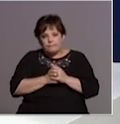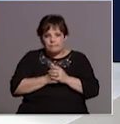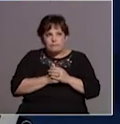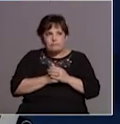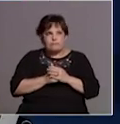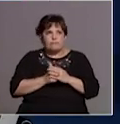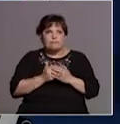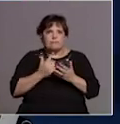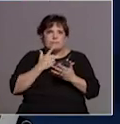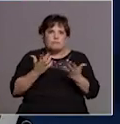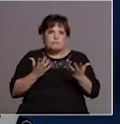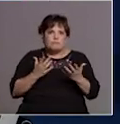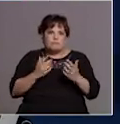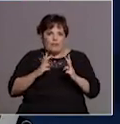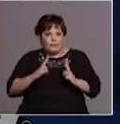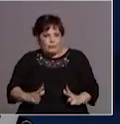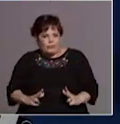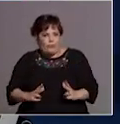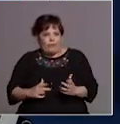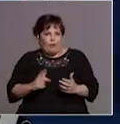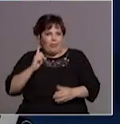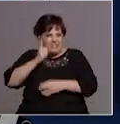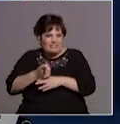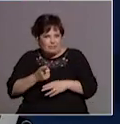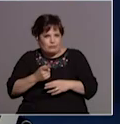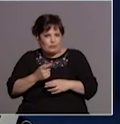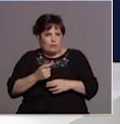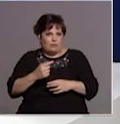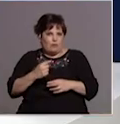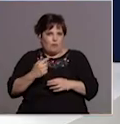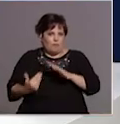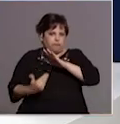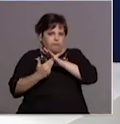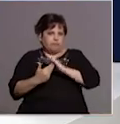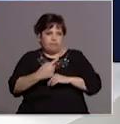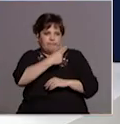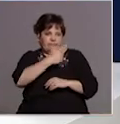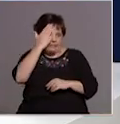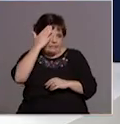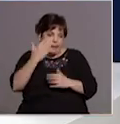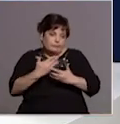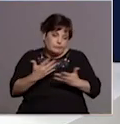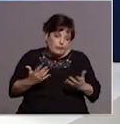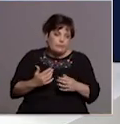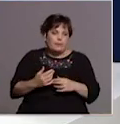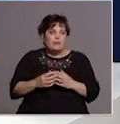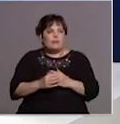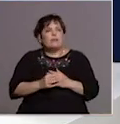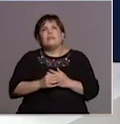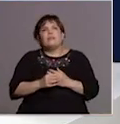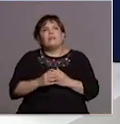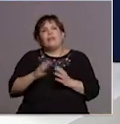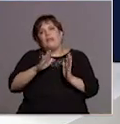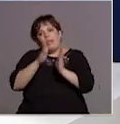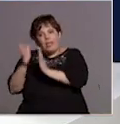las actitudes o decisiones del comandante en jefe claro que es el presidente bueno en todo caso y en el